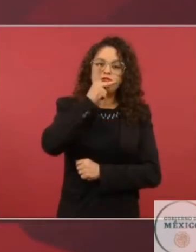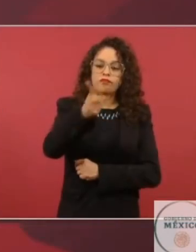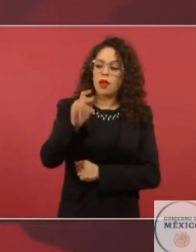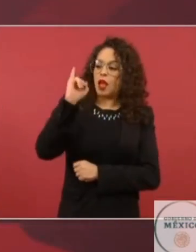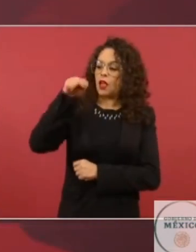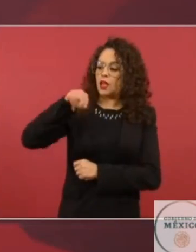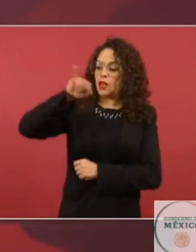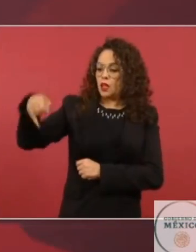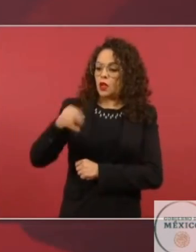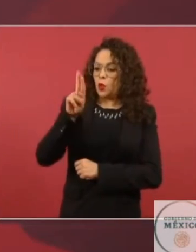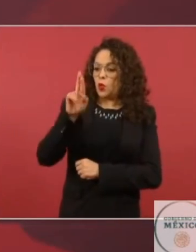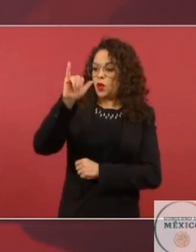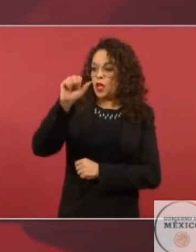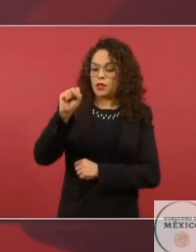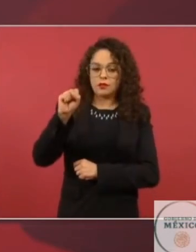Ahora se dan gusto